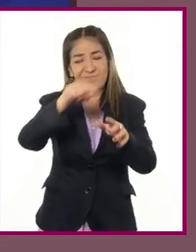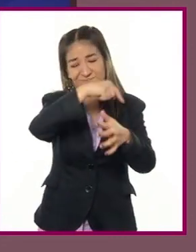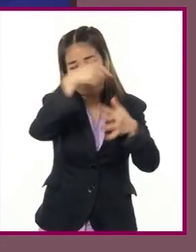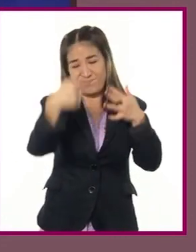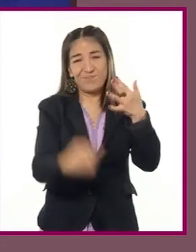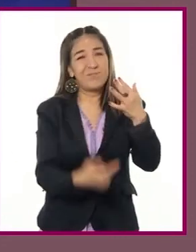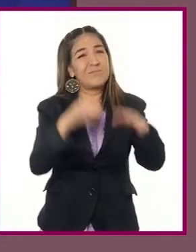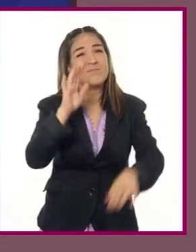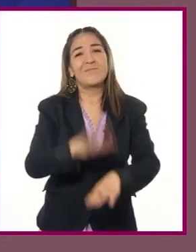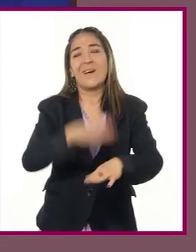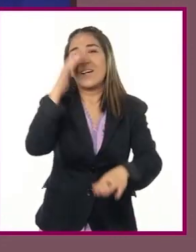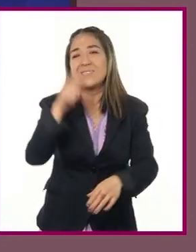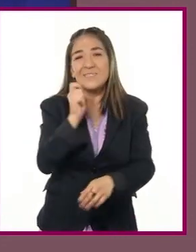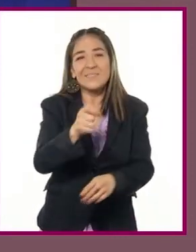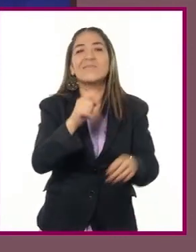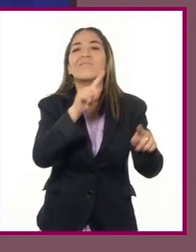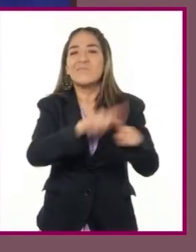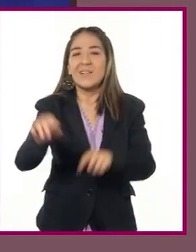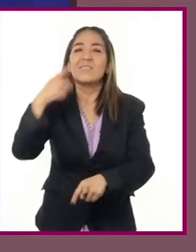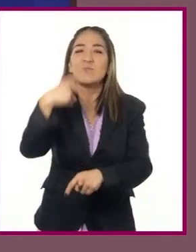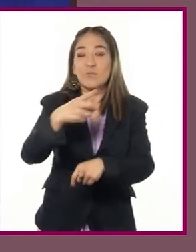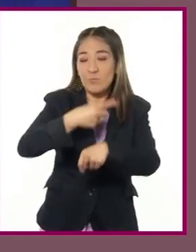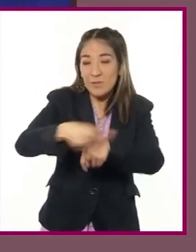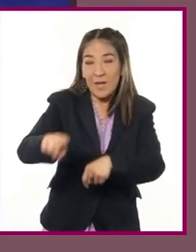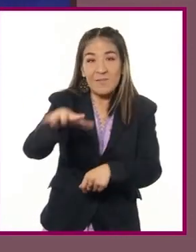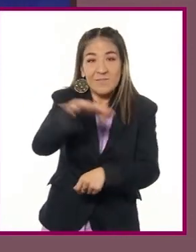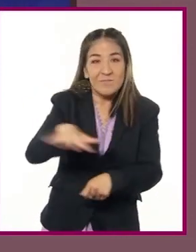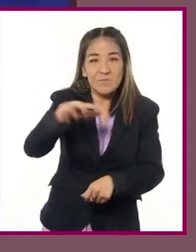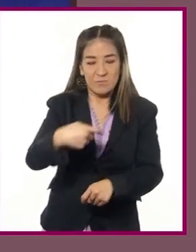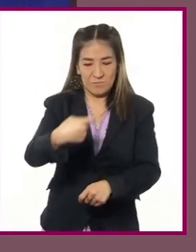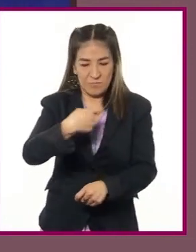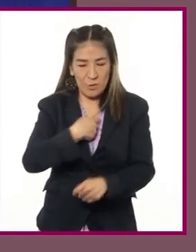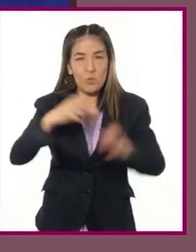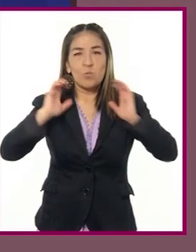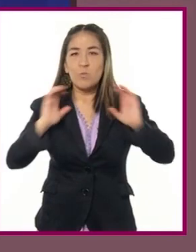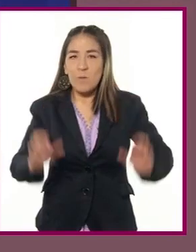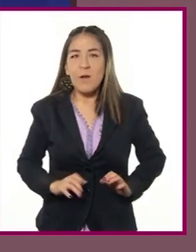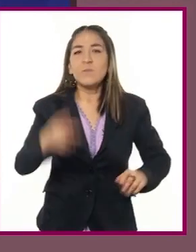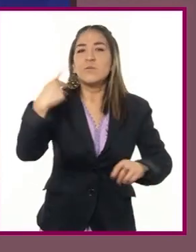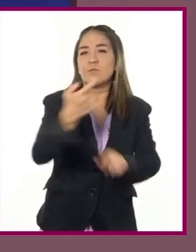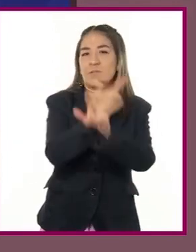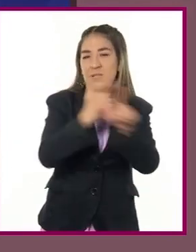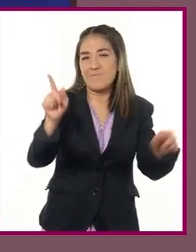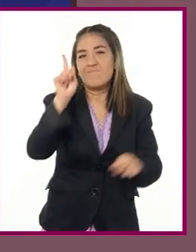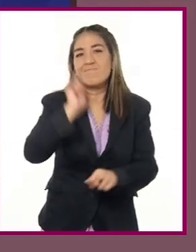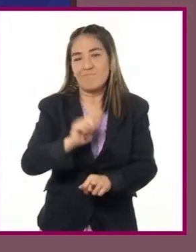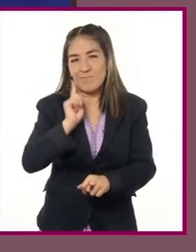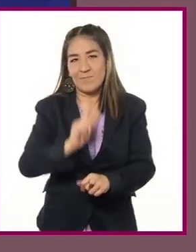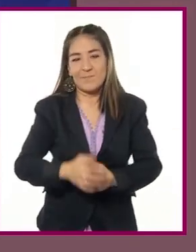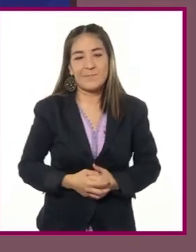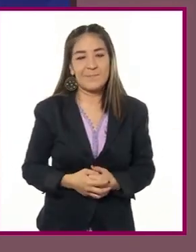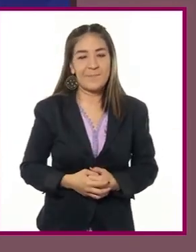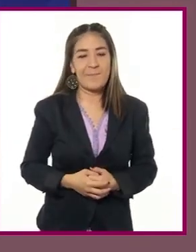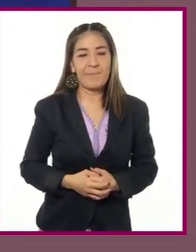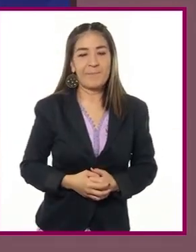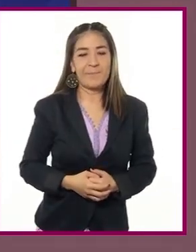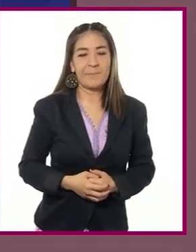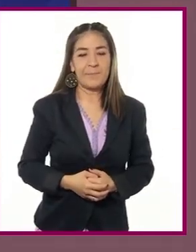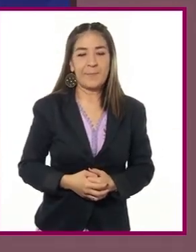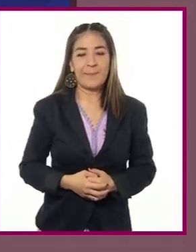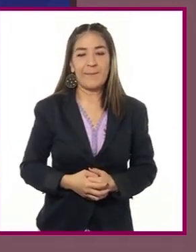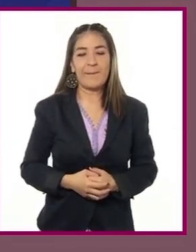lesionen o sean susceptibles de dañar la dignidad, integridad o libertad de las mujeres.